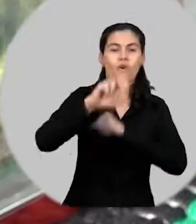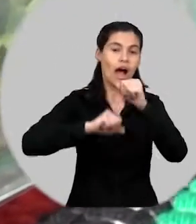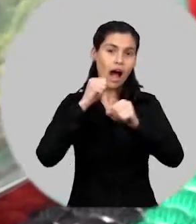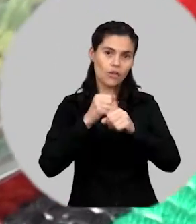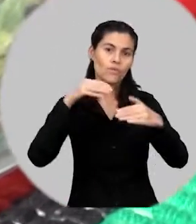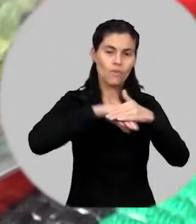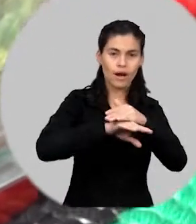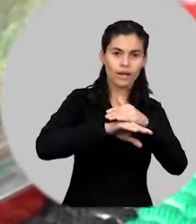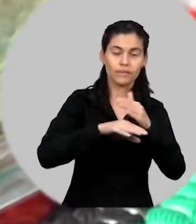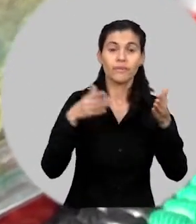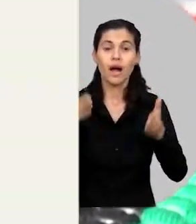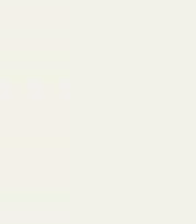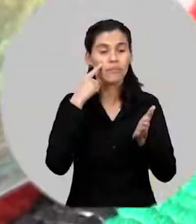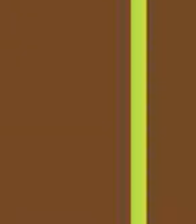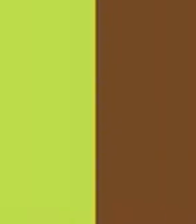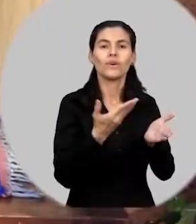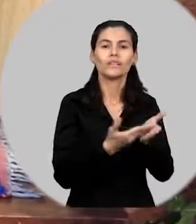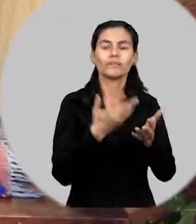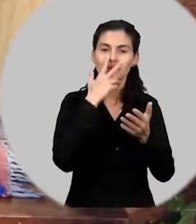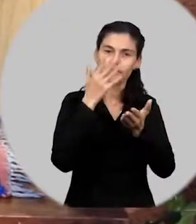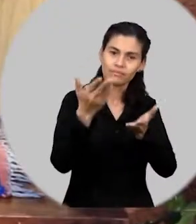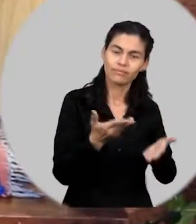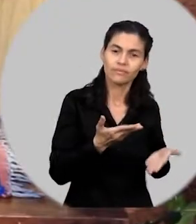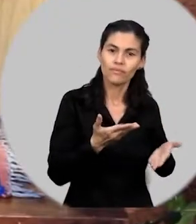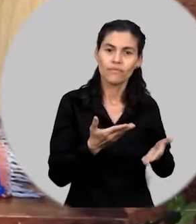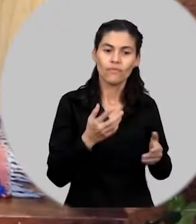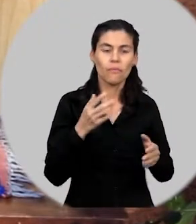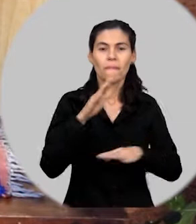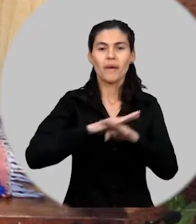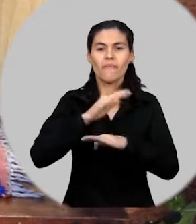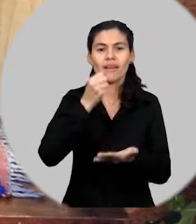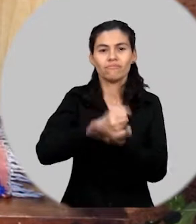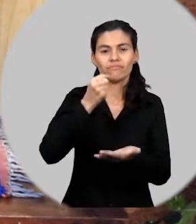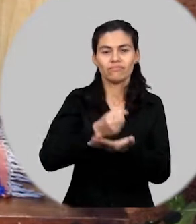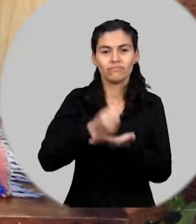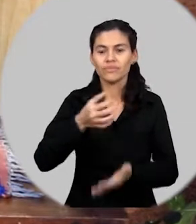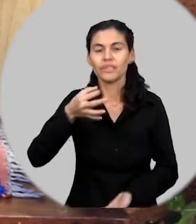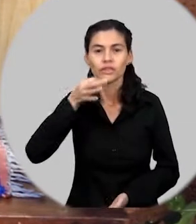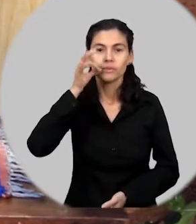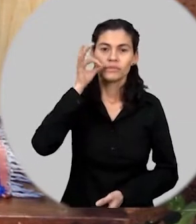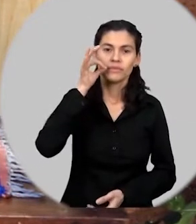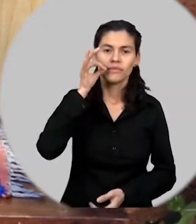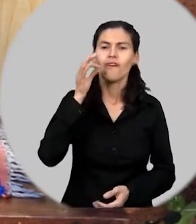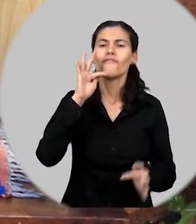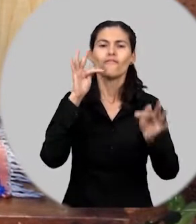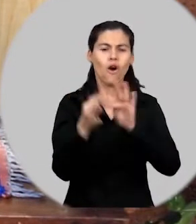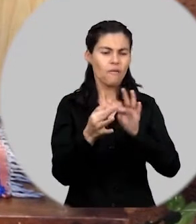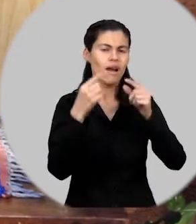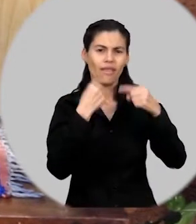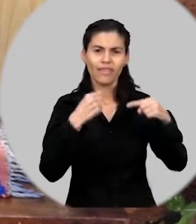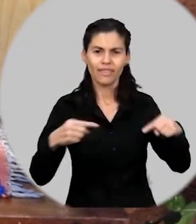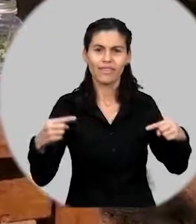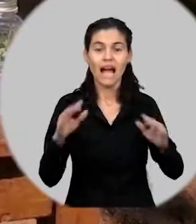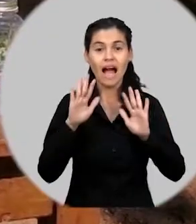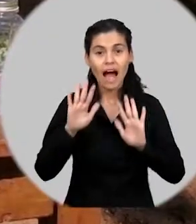hasta 2 años. Ahora les invito a preparar conmigo una infusión, que es una de las tantas maneras